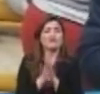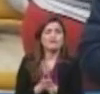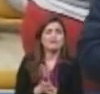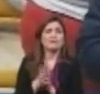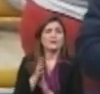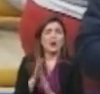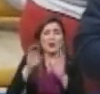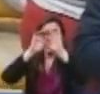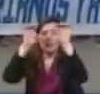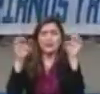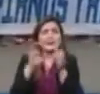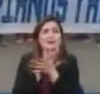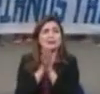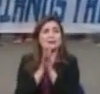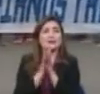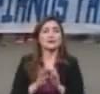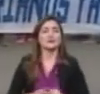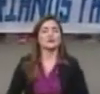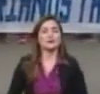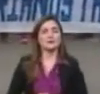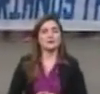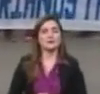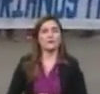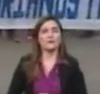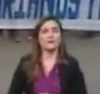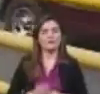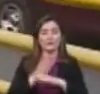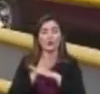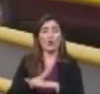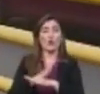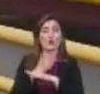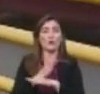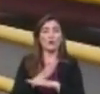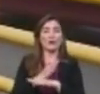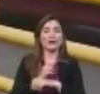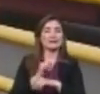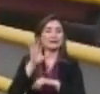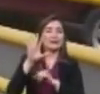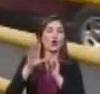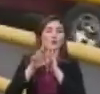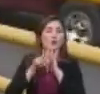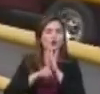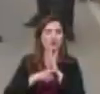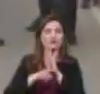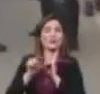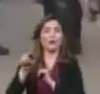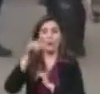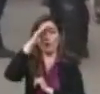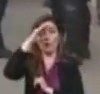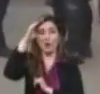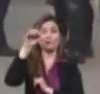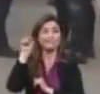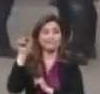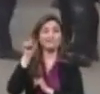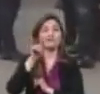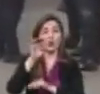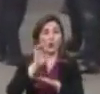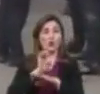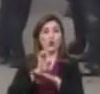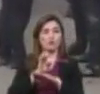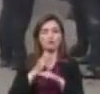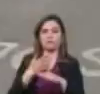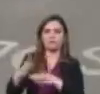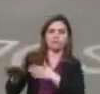hay empresas, no hay nada. El bloqueo total del ducto internacional no duró más de 5 minutos por intervención de la Policía Nacional